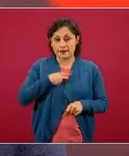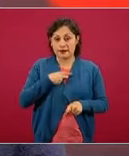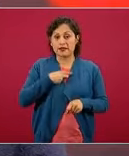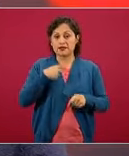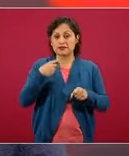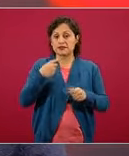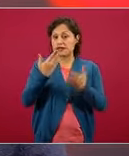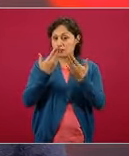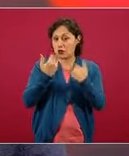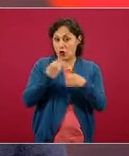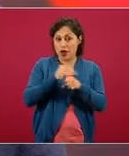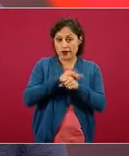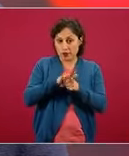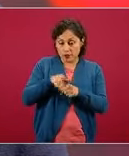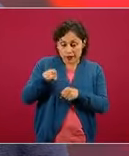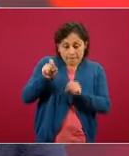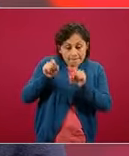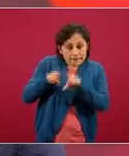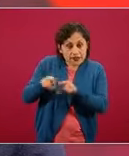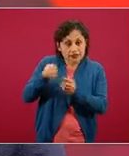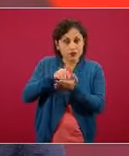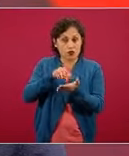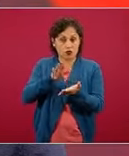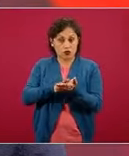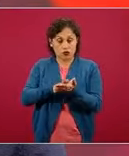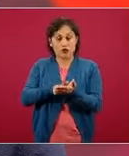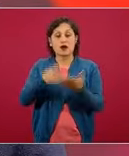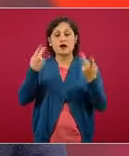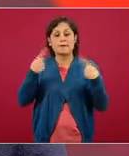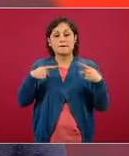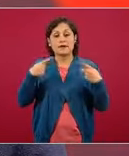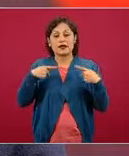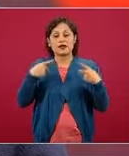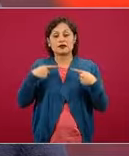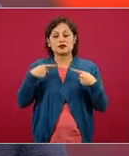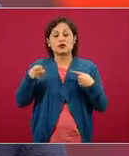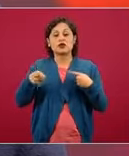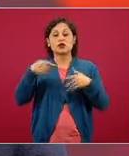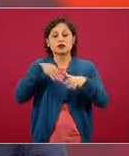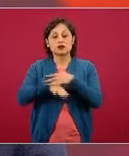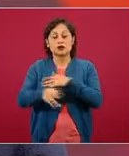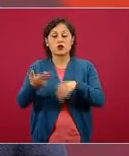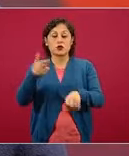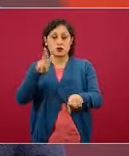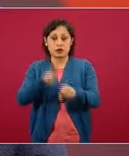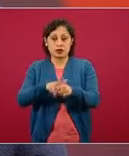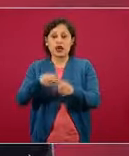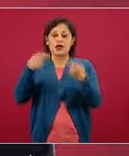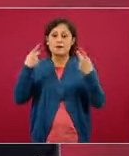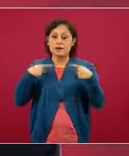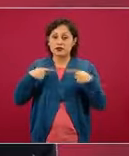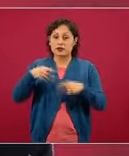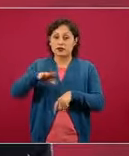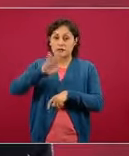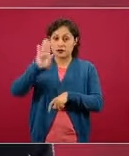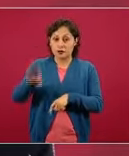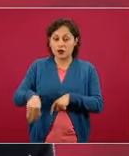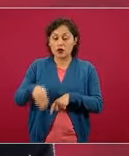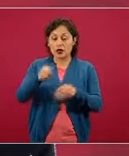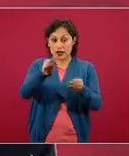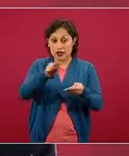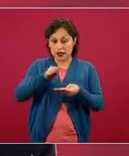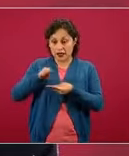COVID-19 en estas unidades, en el caso de los pacientes graves hospitalizados y las defunciones, pasan